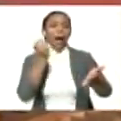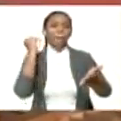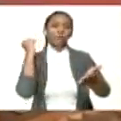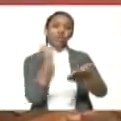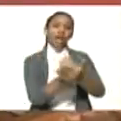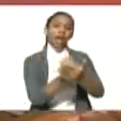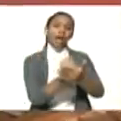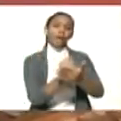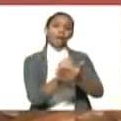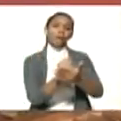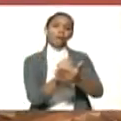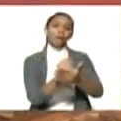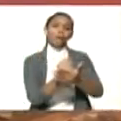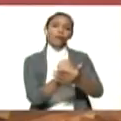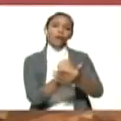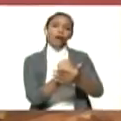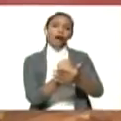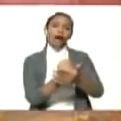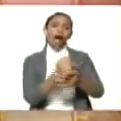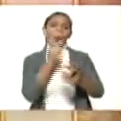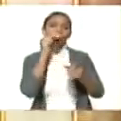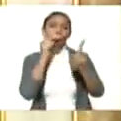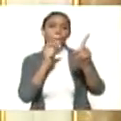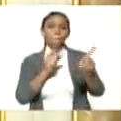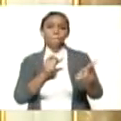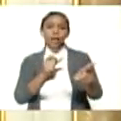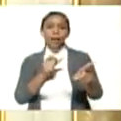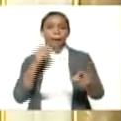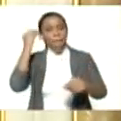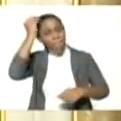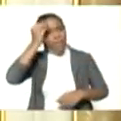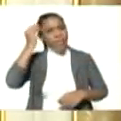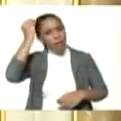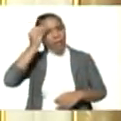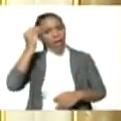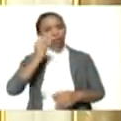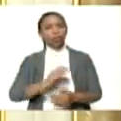Apuñalearon a Maneiro y su pensamiento.